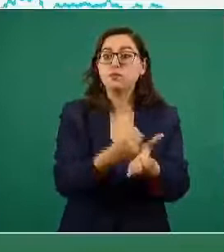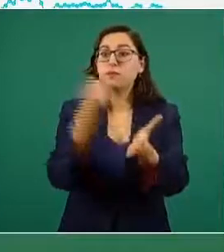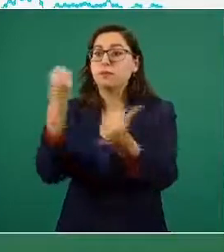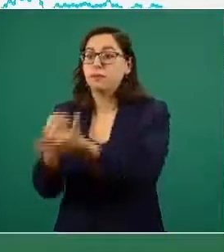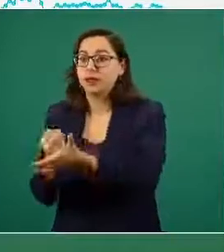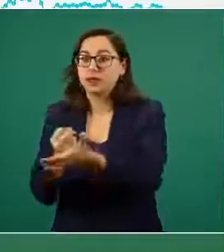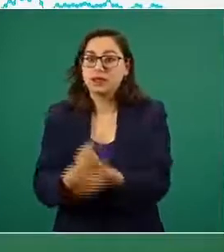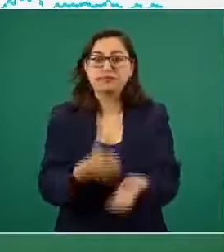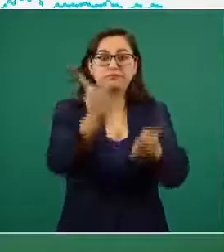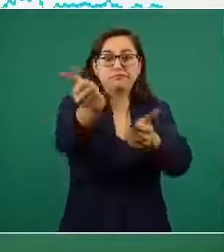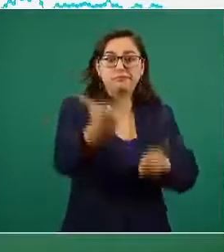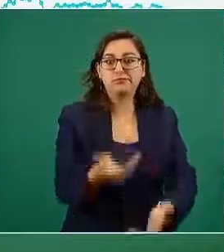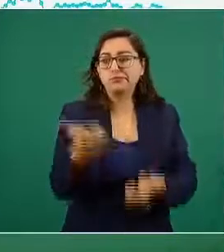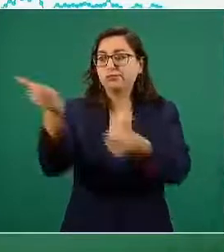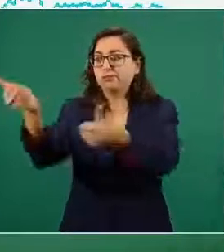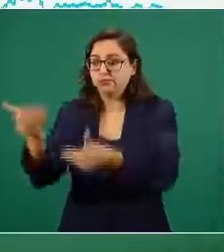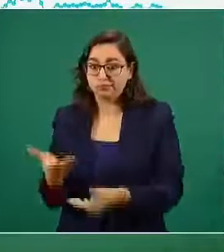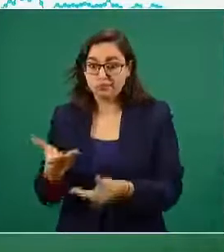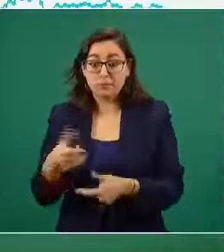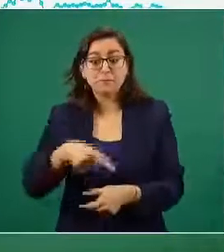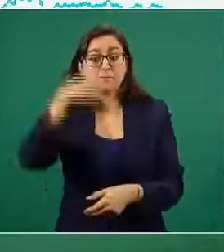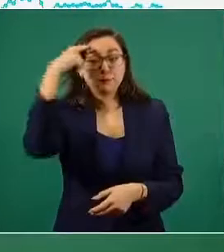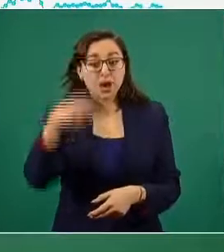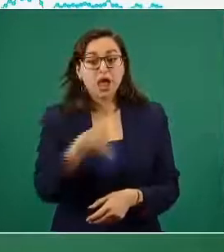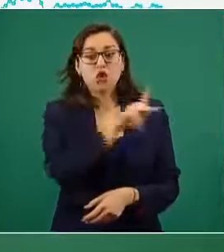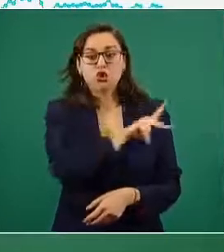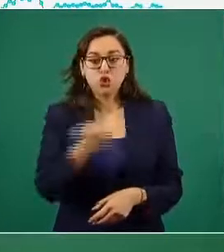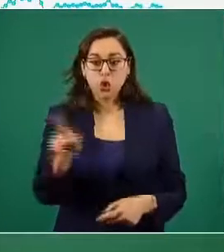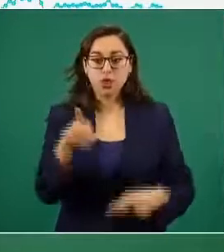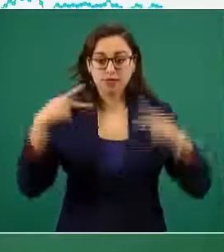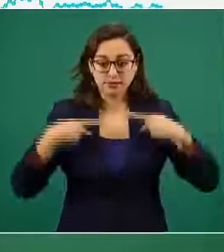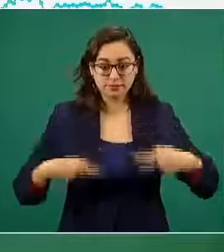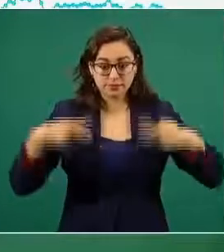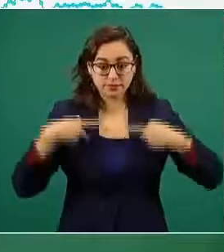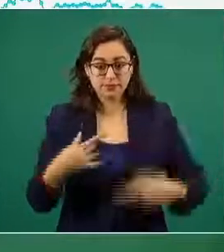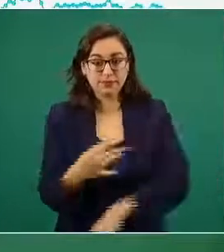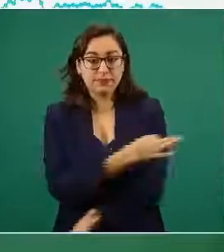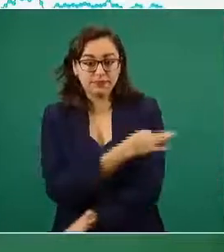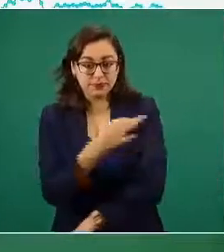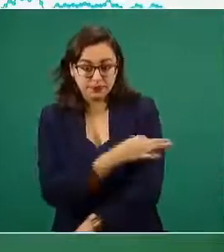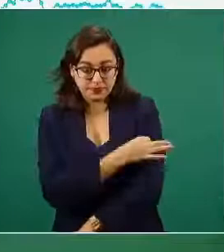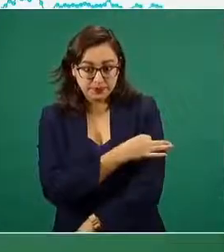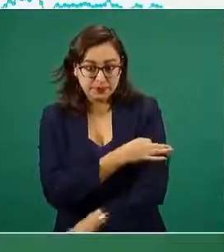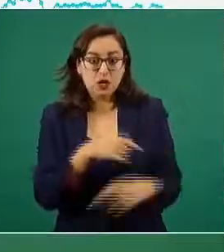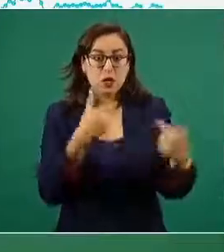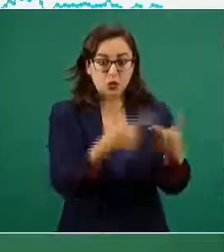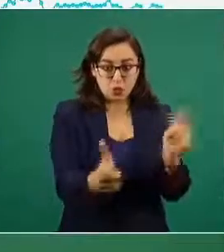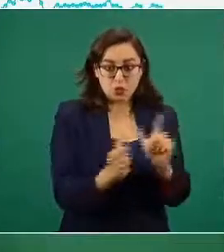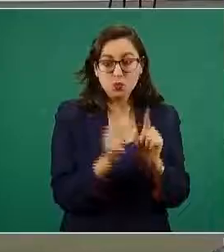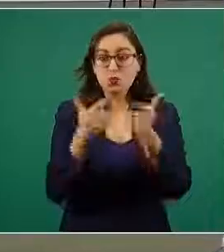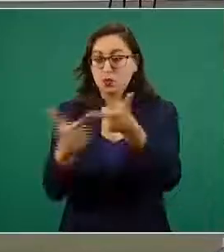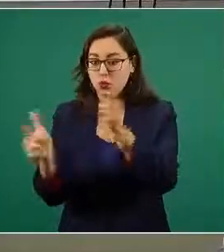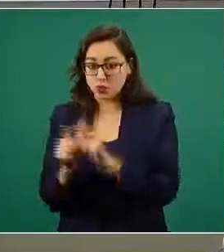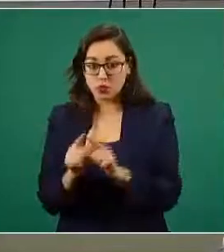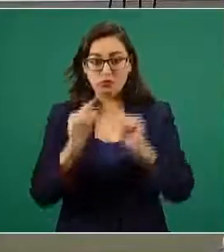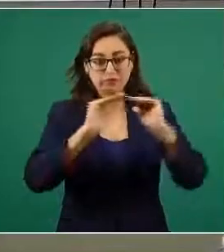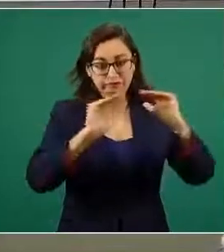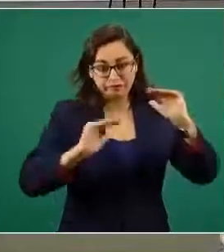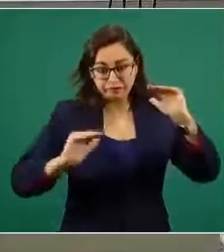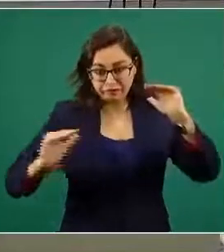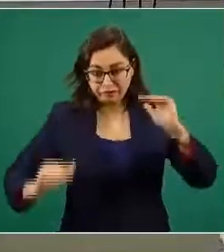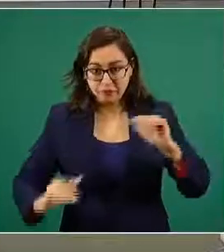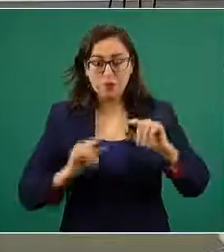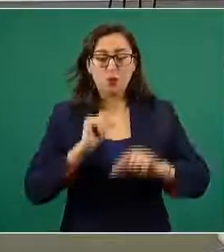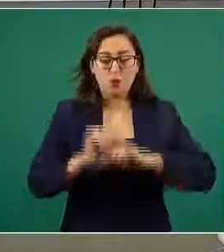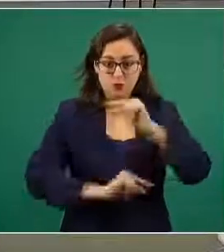vacunación universal, gratuito y priorizado de acuerdo a los grupos de riesgo. Esto es todo,